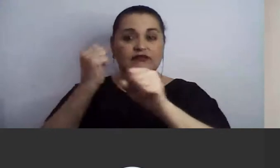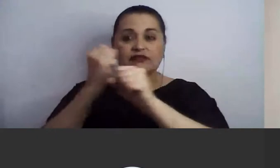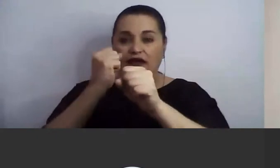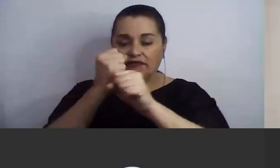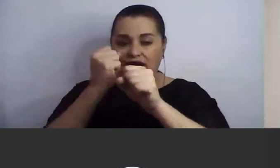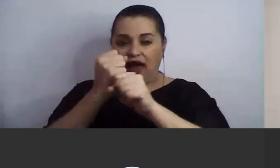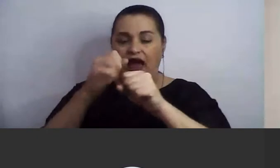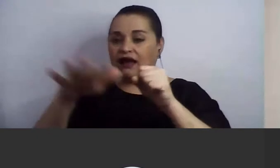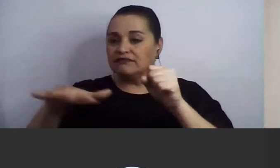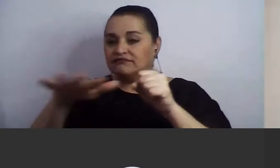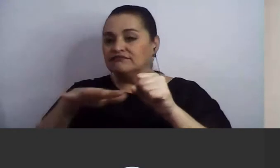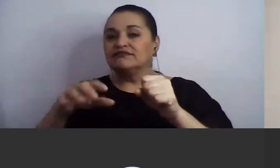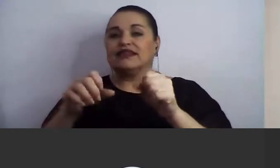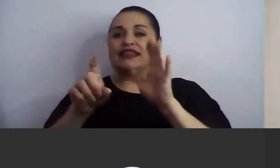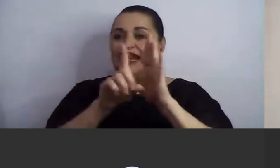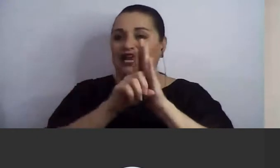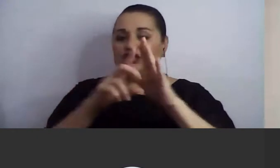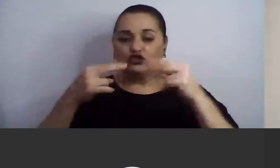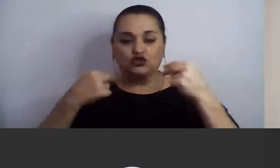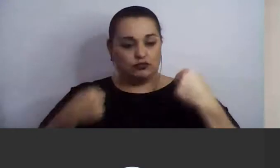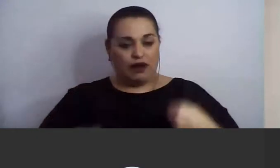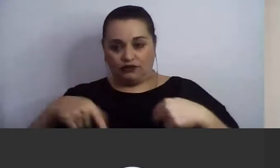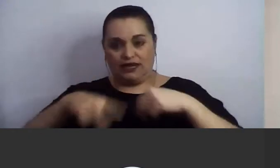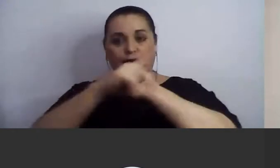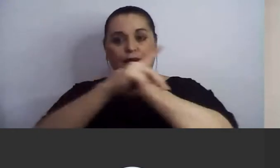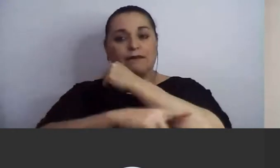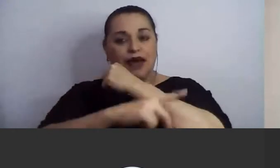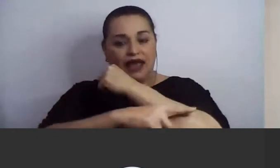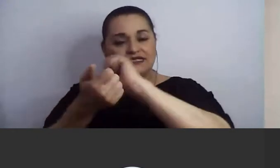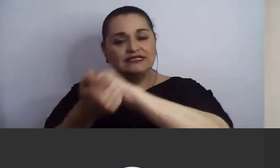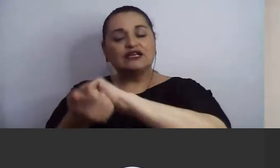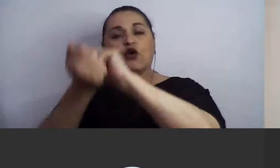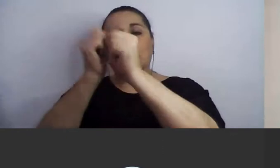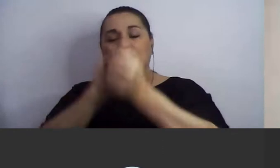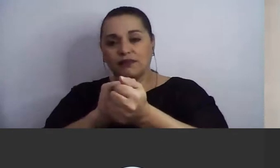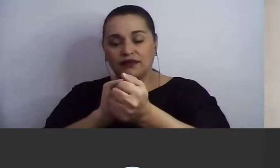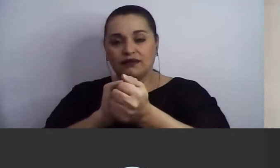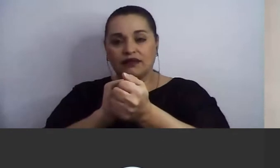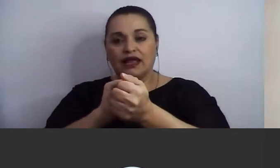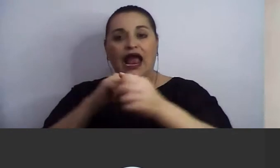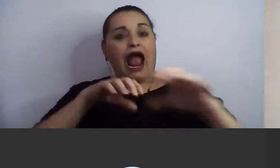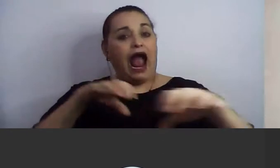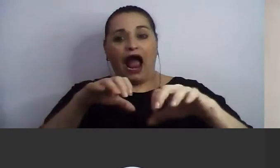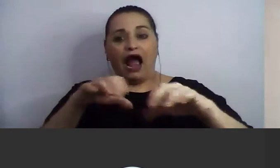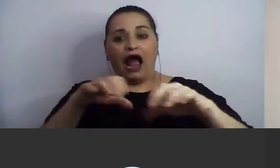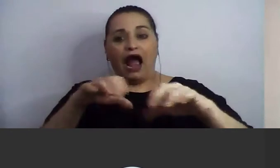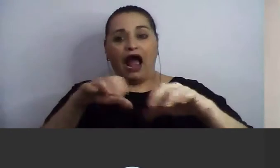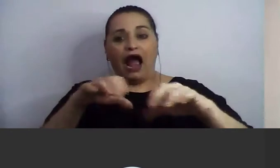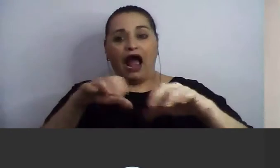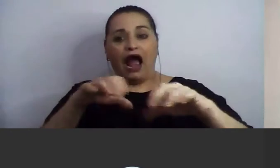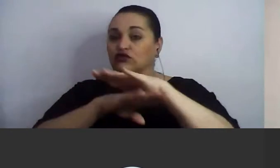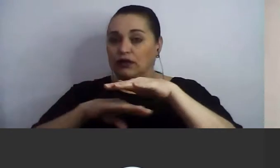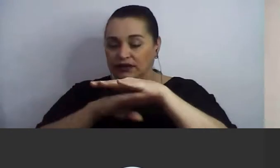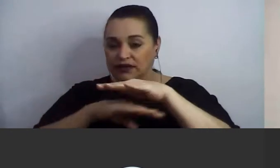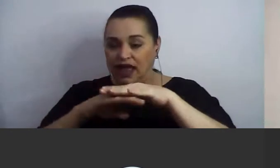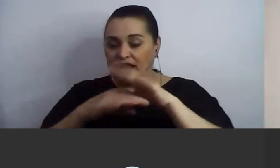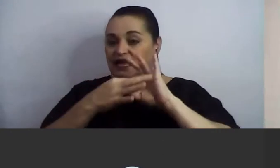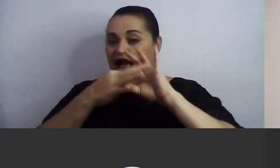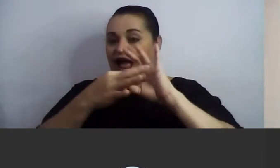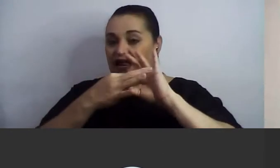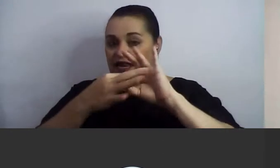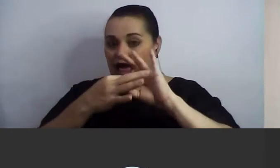el campo de los derechos humanos en nuestro país se convierten en actores fundamentales y aliados